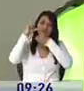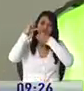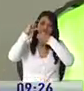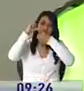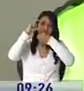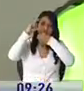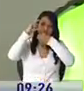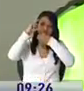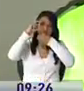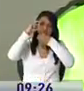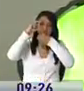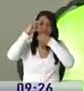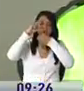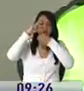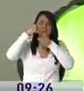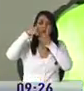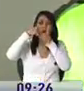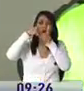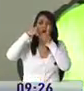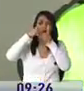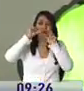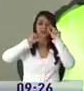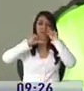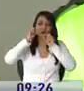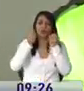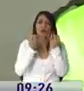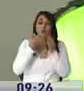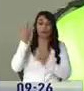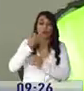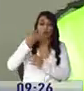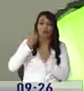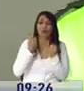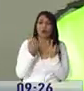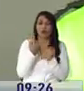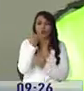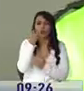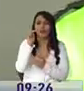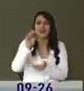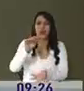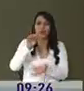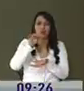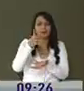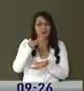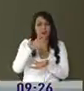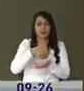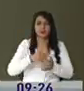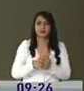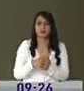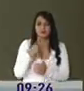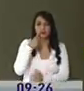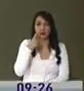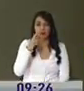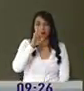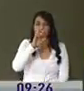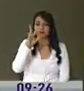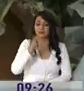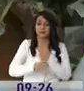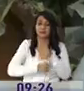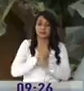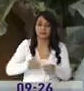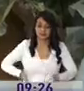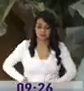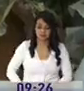pureza y la cantidad pero estamos hablando de 1 kil aproximadamente el hombre de 33 años y oriundo de